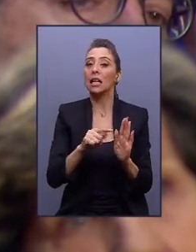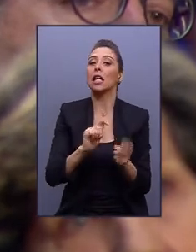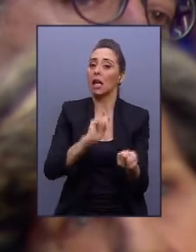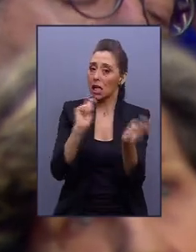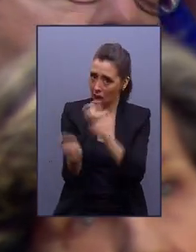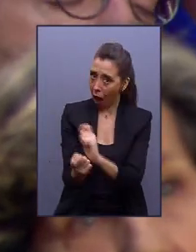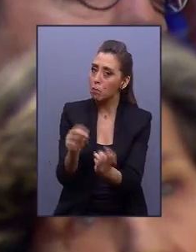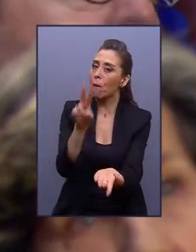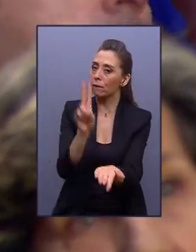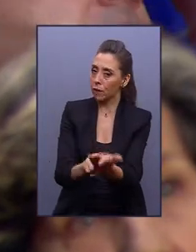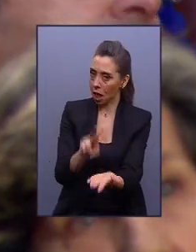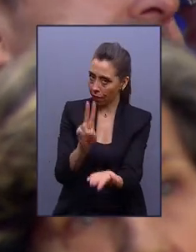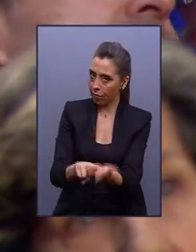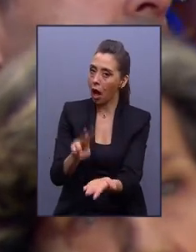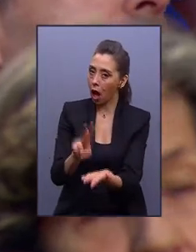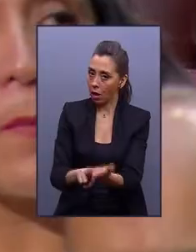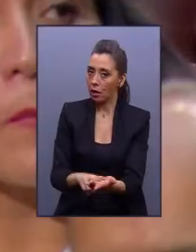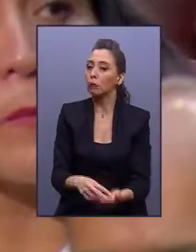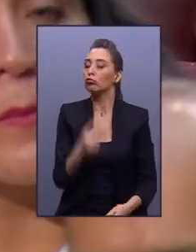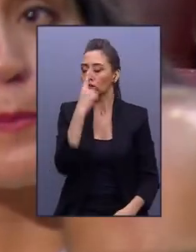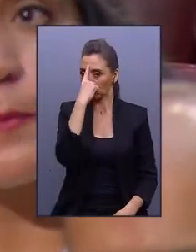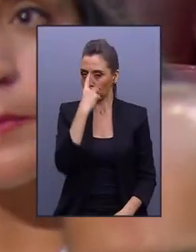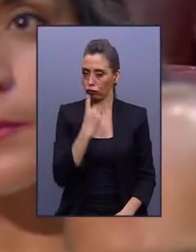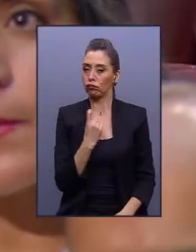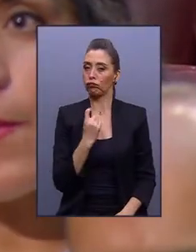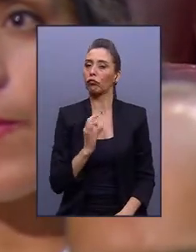verdad. Hemos sido serios.